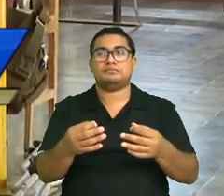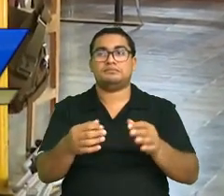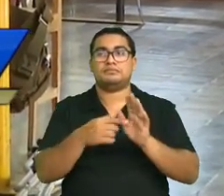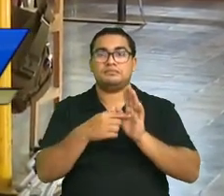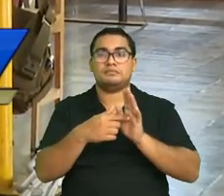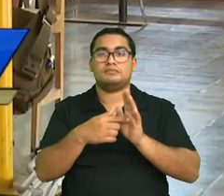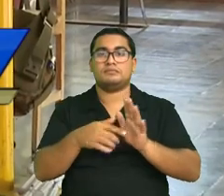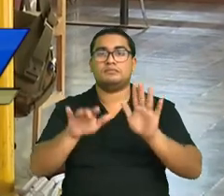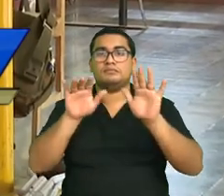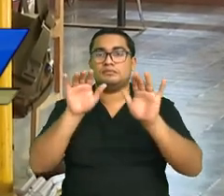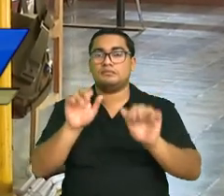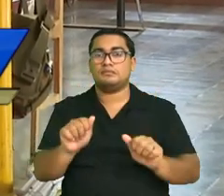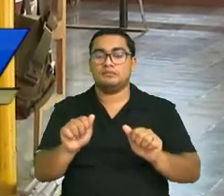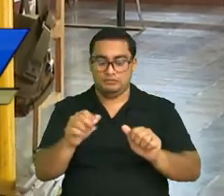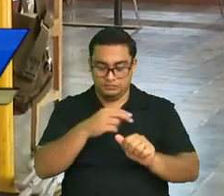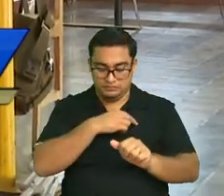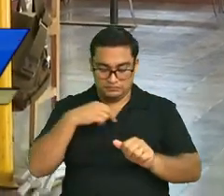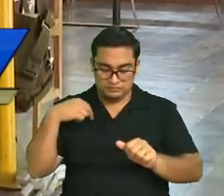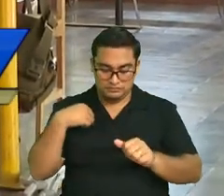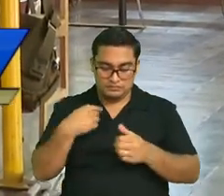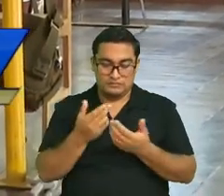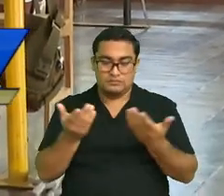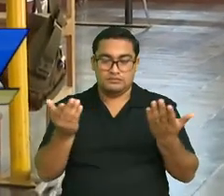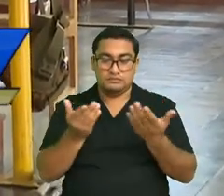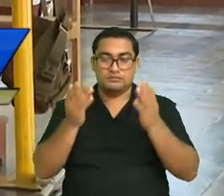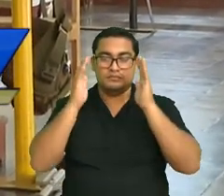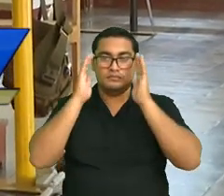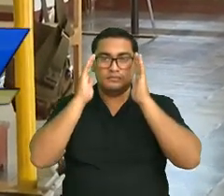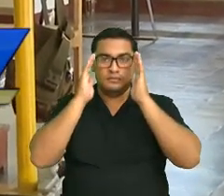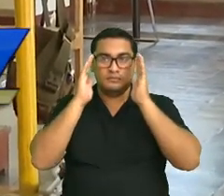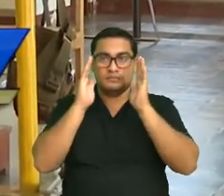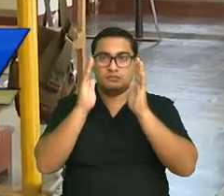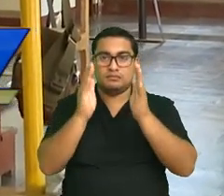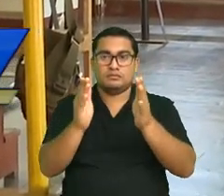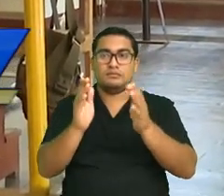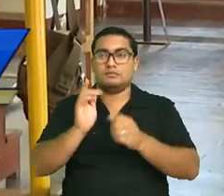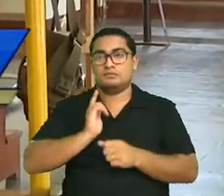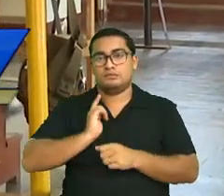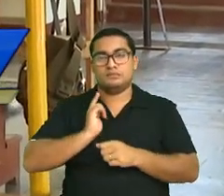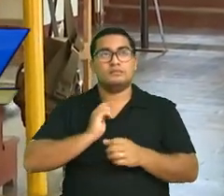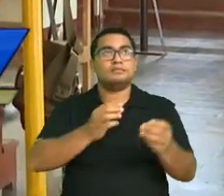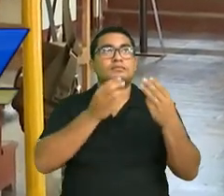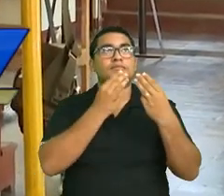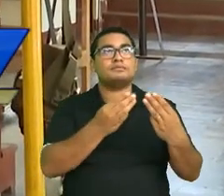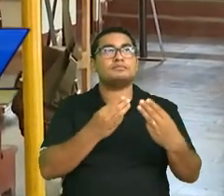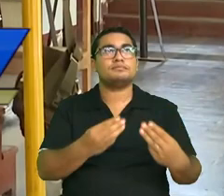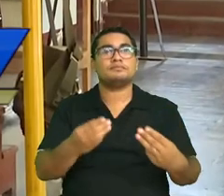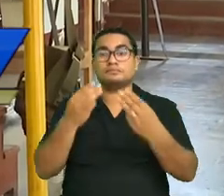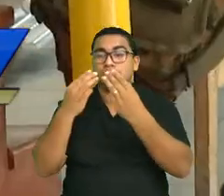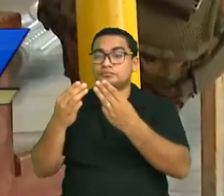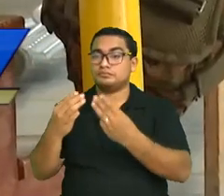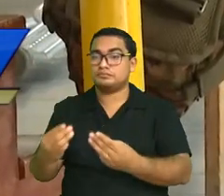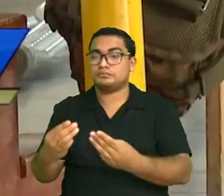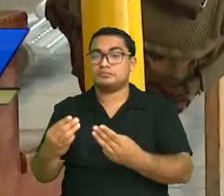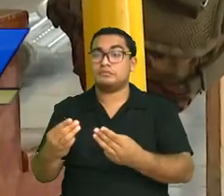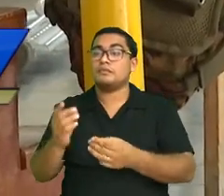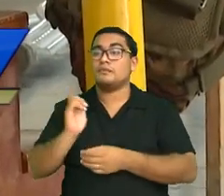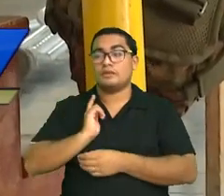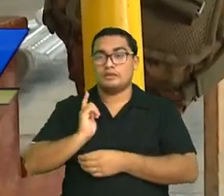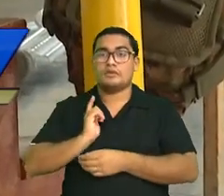nosotros tenemos que ir, porque es decir, la atención no solamente, bien, tengo los equipos, tengo el espacio, la